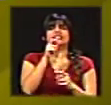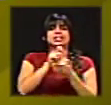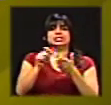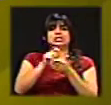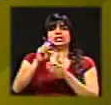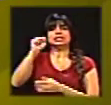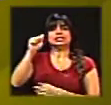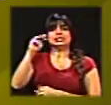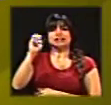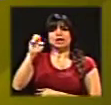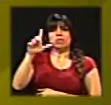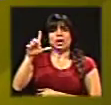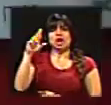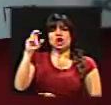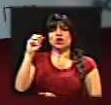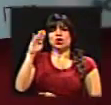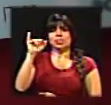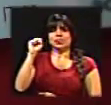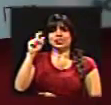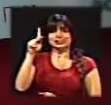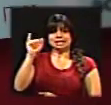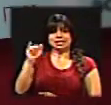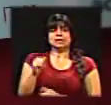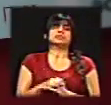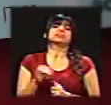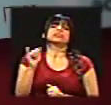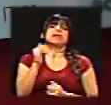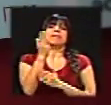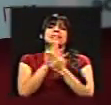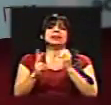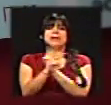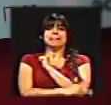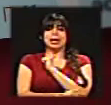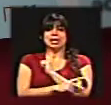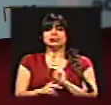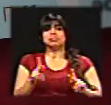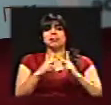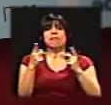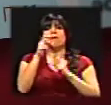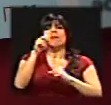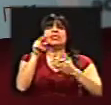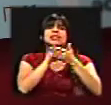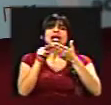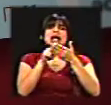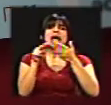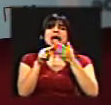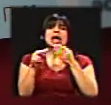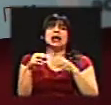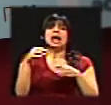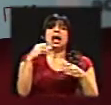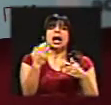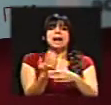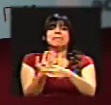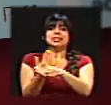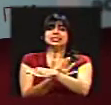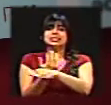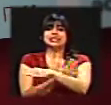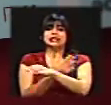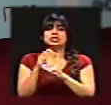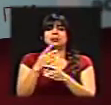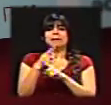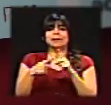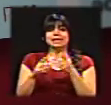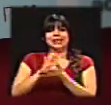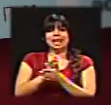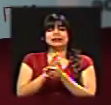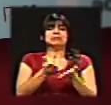Samuel Robinsky. También en la sección de País del periódico puede leer que los campesinos de Medio Queso exigen títulos de propiedad